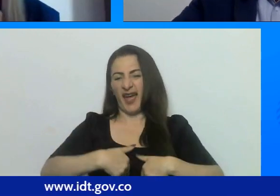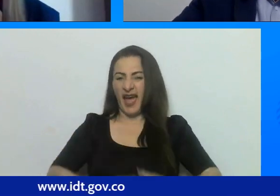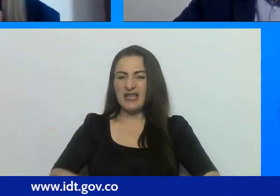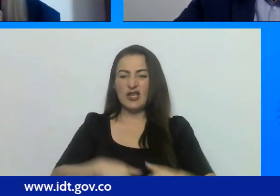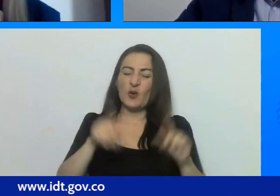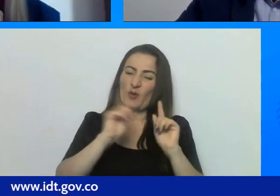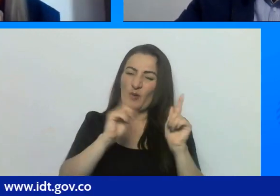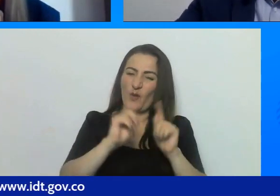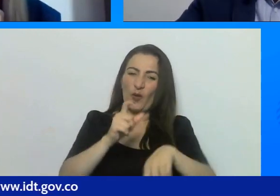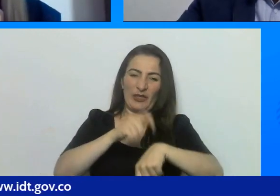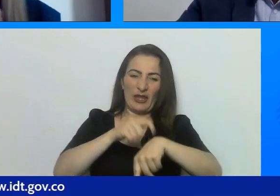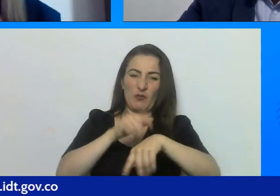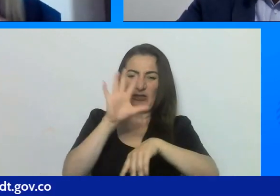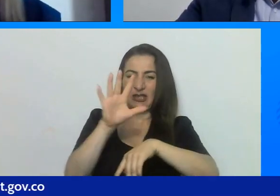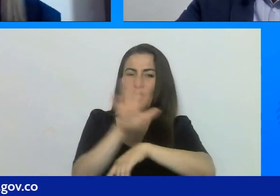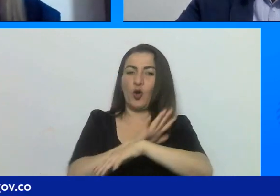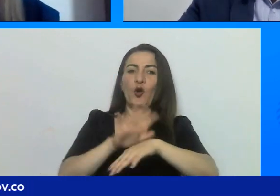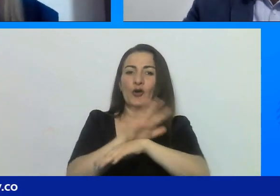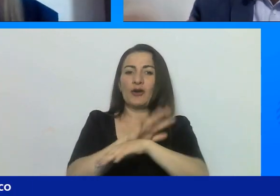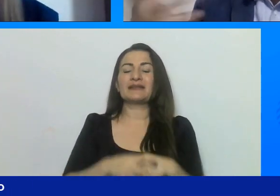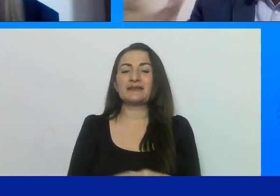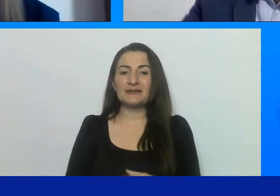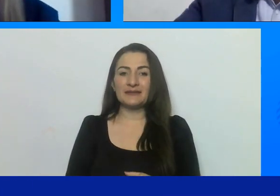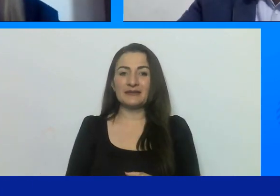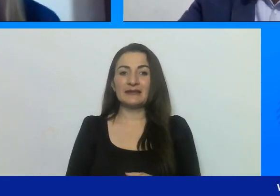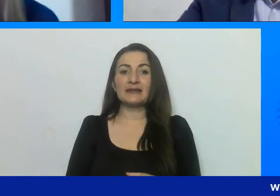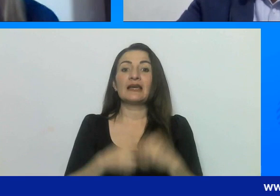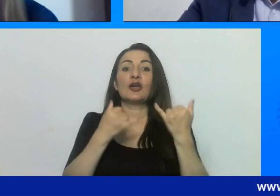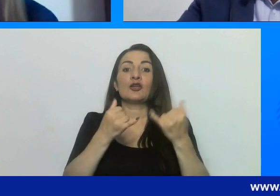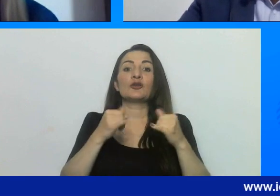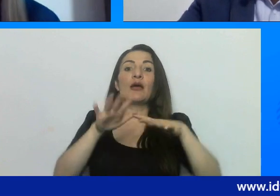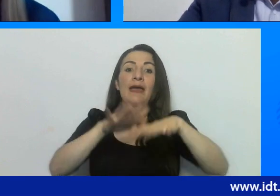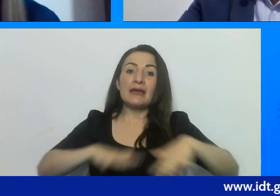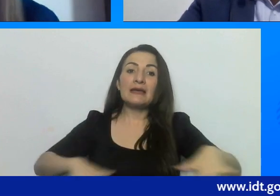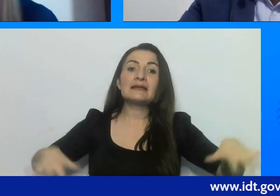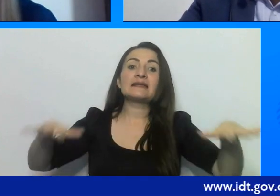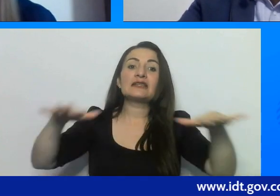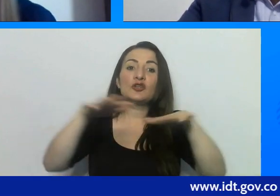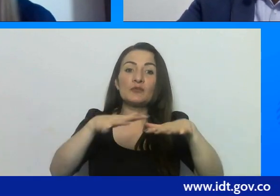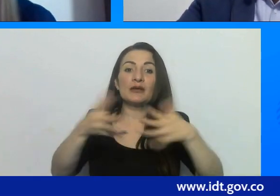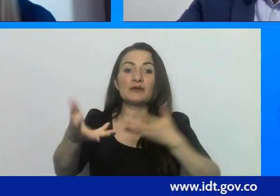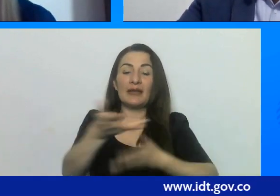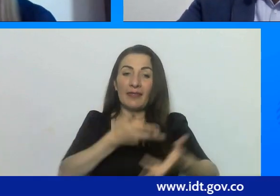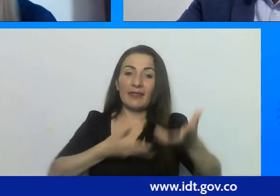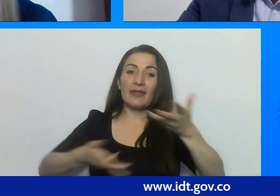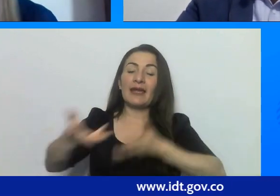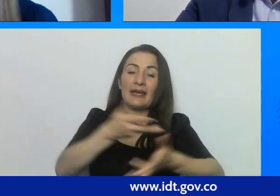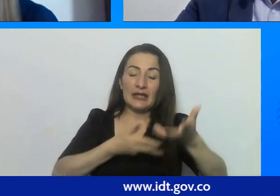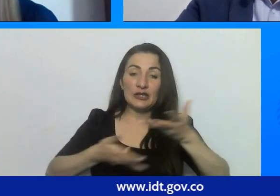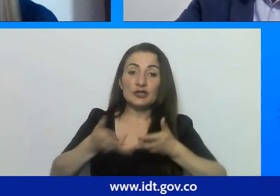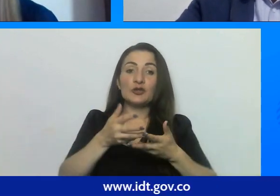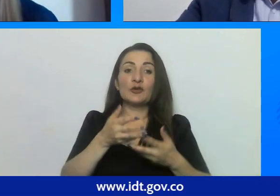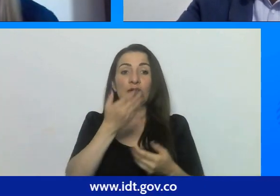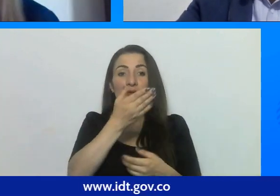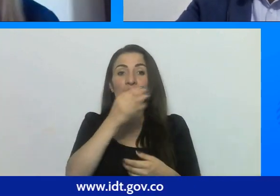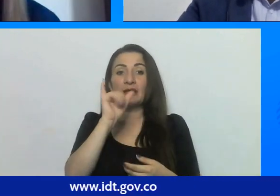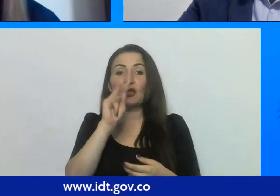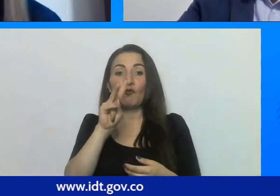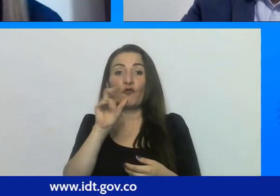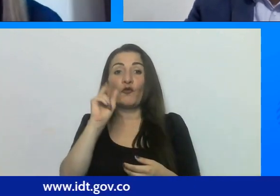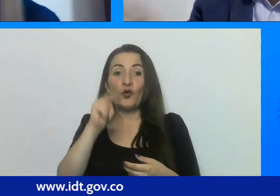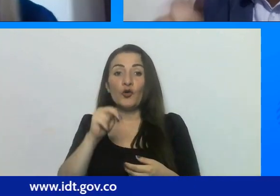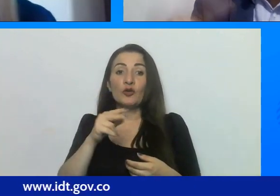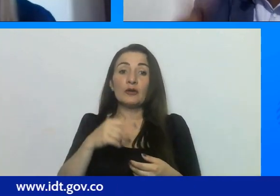Bueno, no, la idea es generar un espacio de interacción igual. Ivonne, yo te decía, no hay ningún